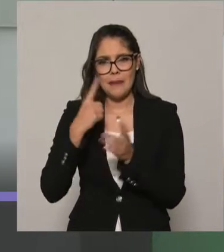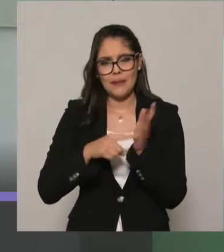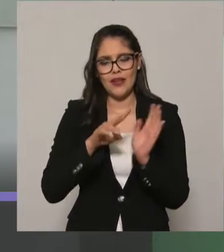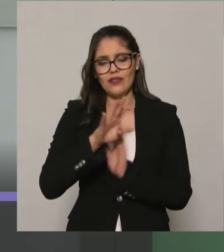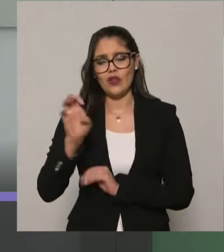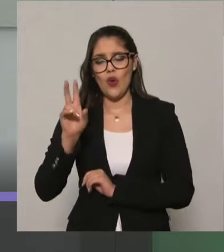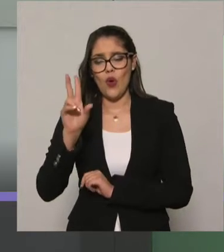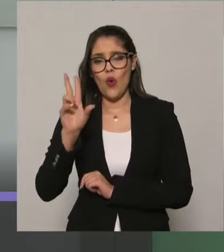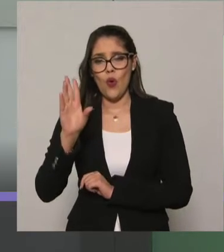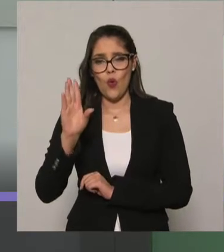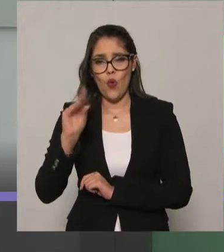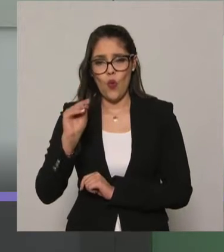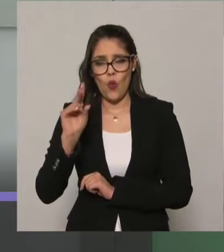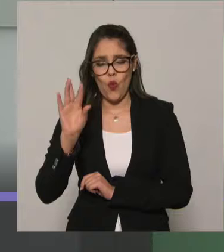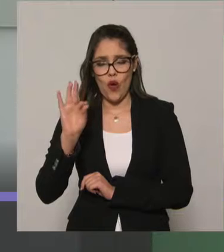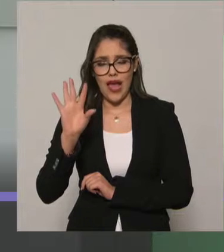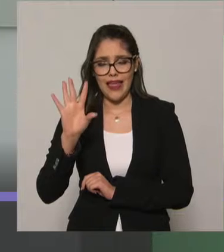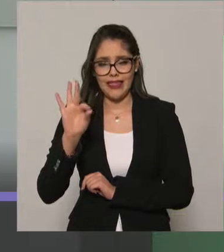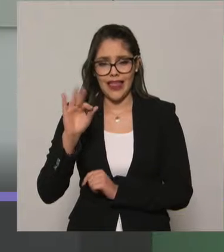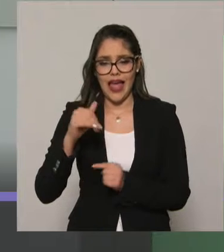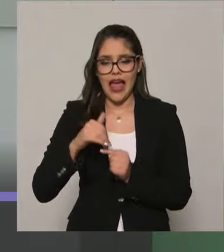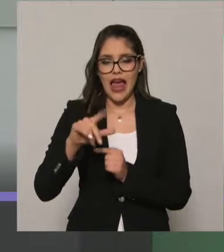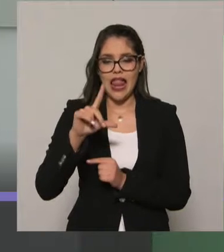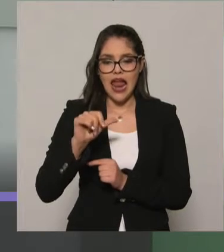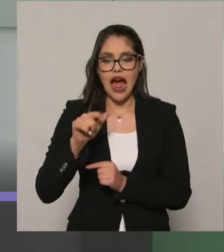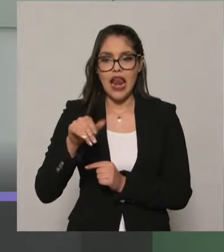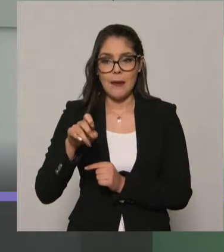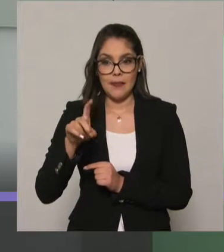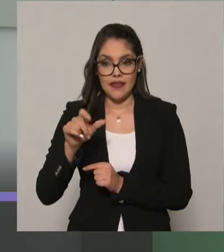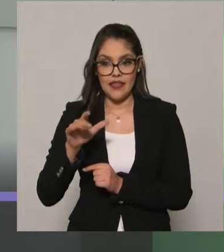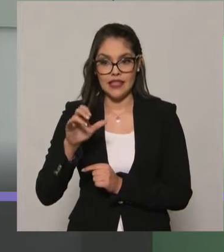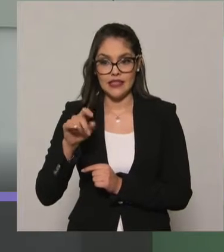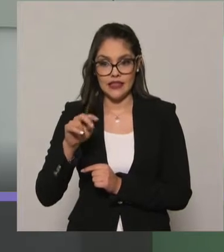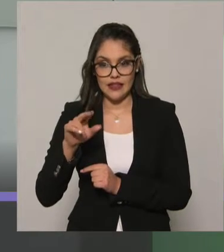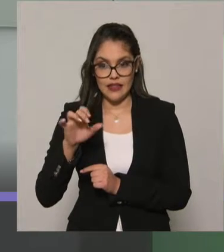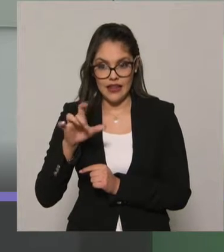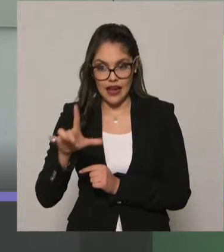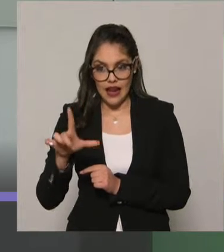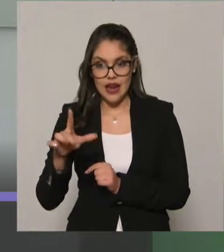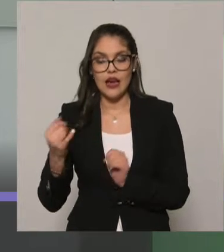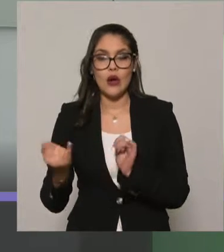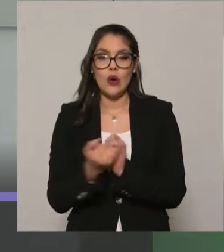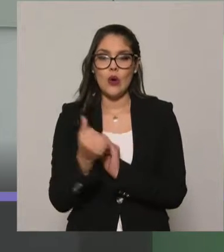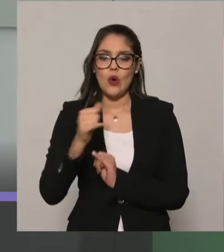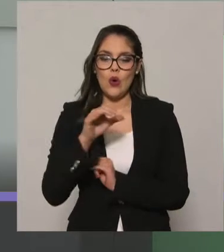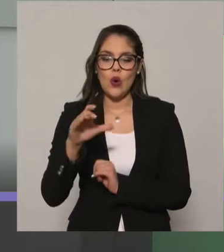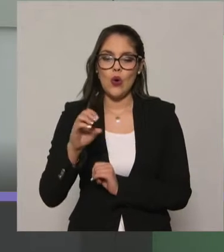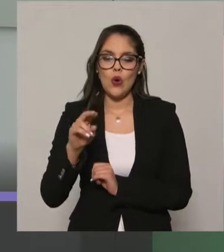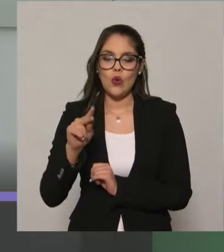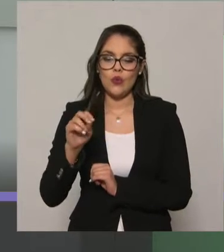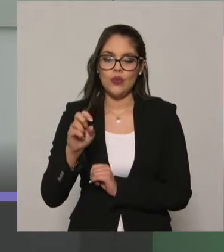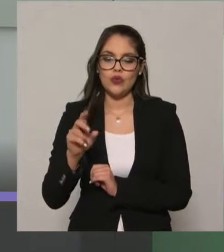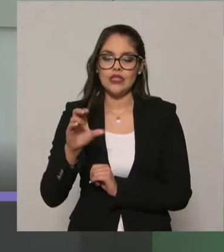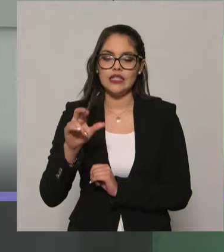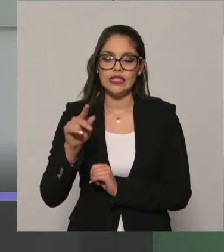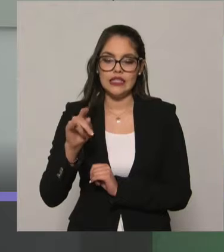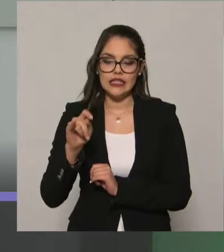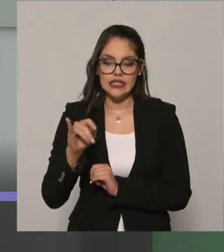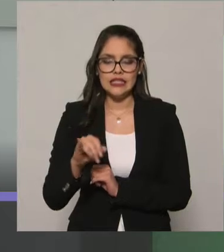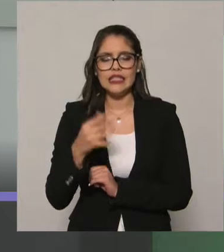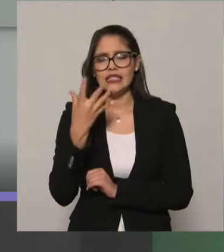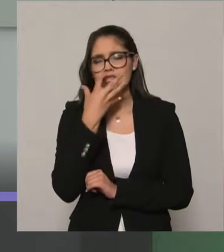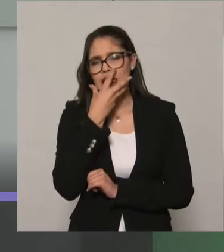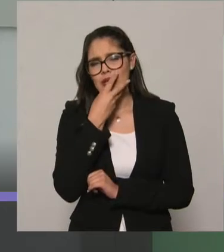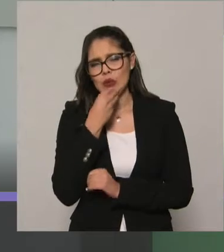que es el Paseo Dominical por la Alameda. Puedes visitar espacios como Corpus Christi, puedes visitar todo ese